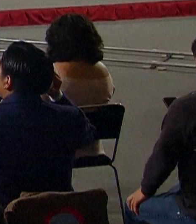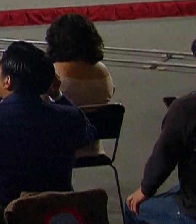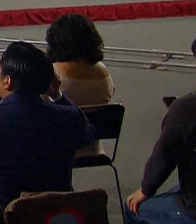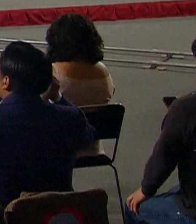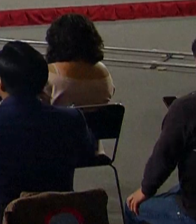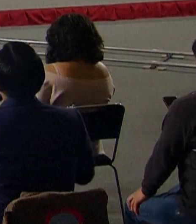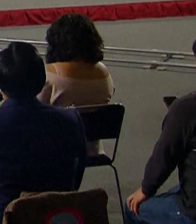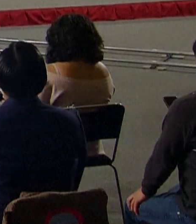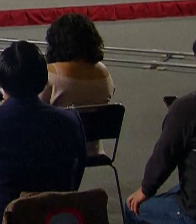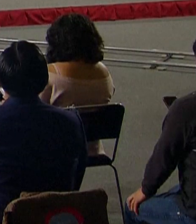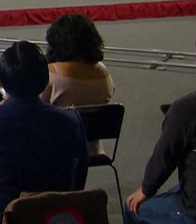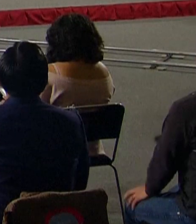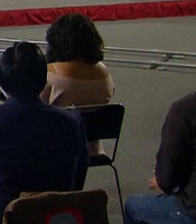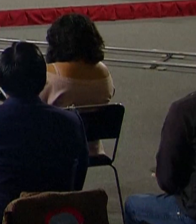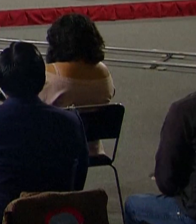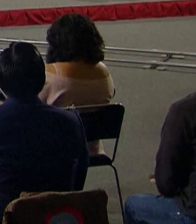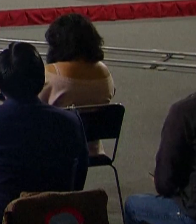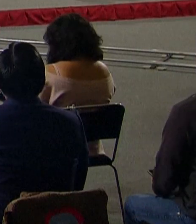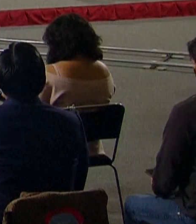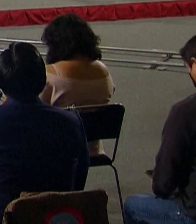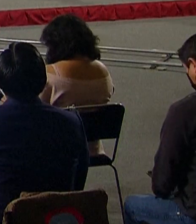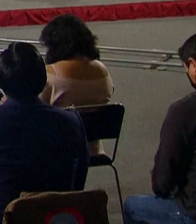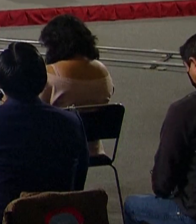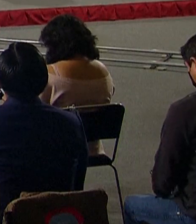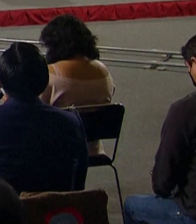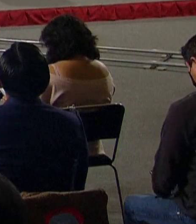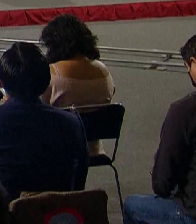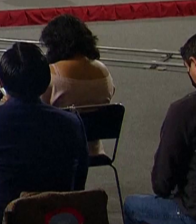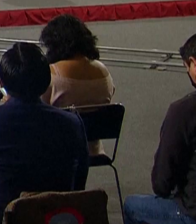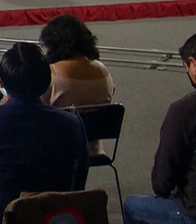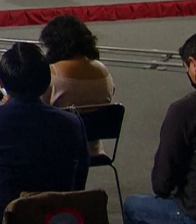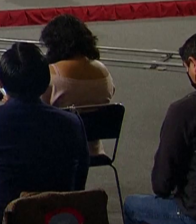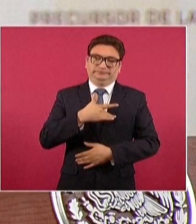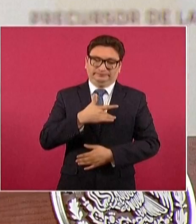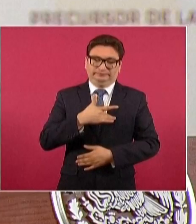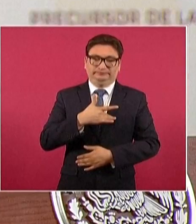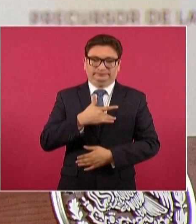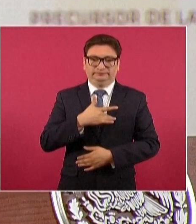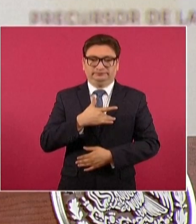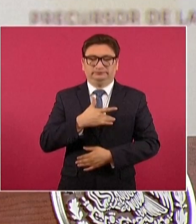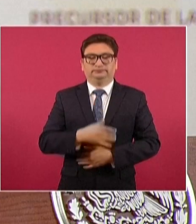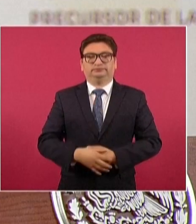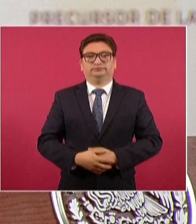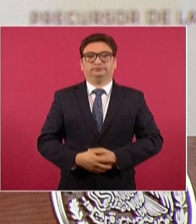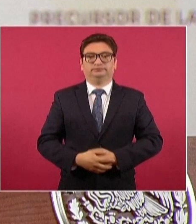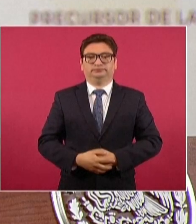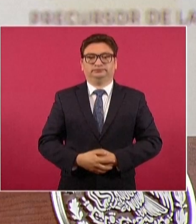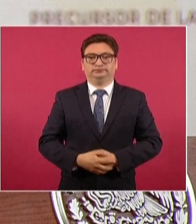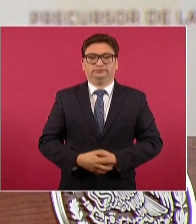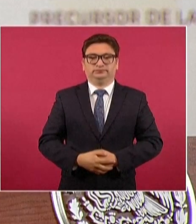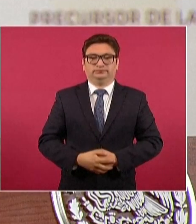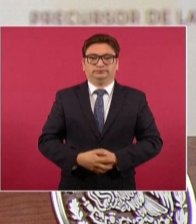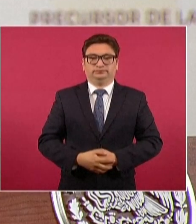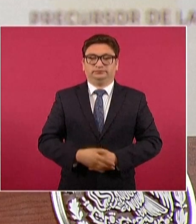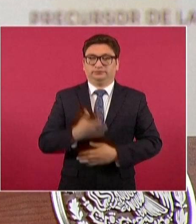bueno antes de informar sobre el gobierno mexicano confirmó el martes que 22 de los 50 migrantes hallados muertos en un camión